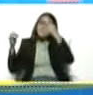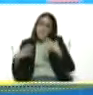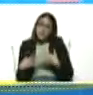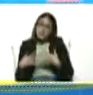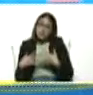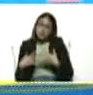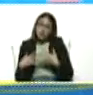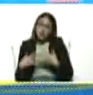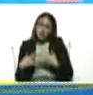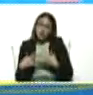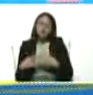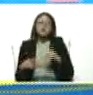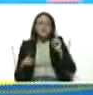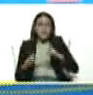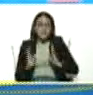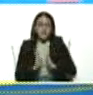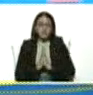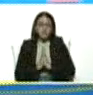de la Divina Pastora,